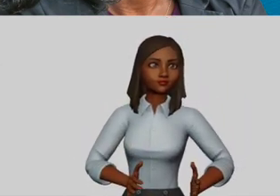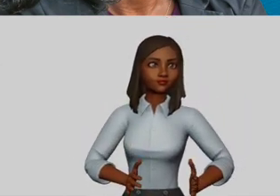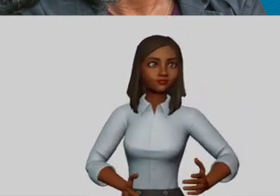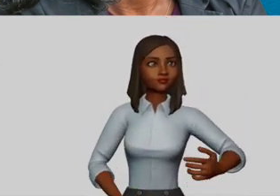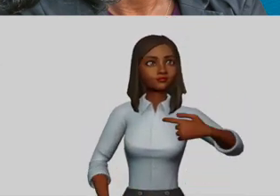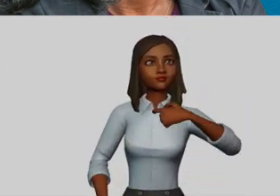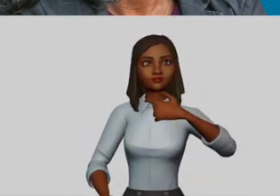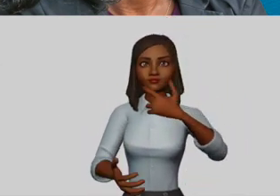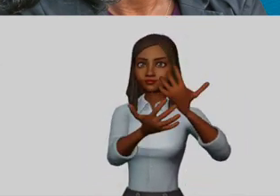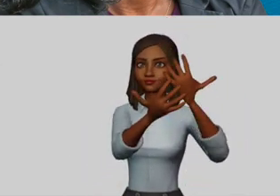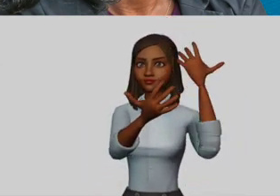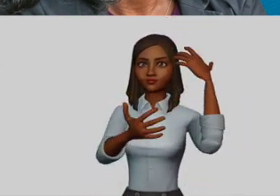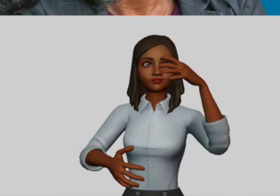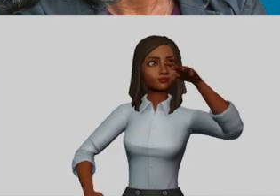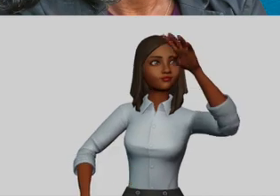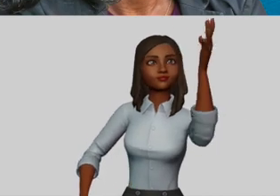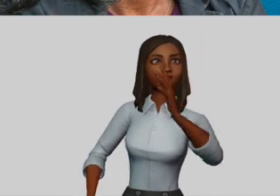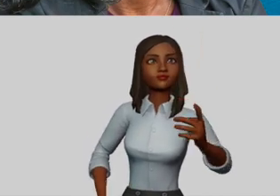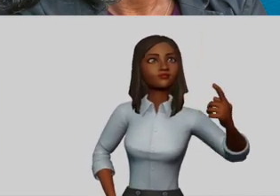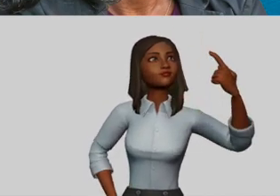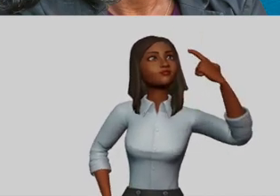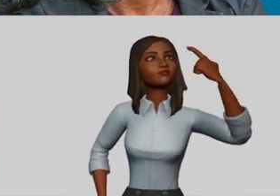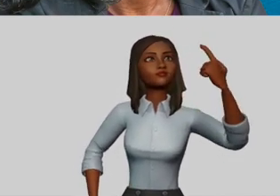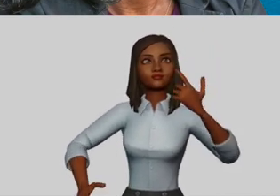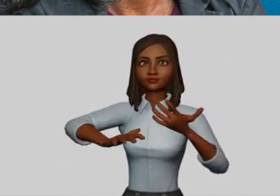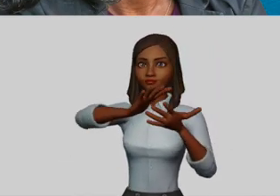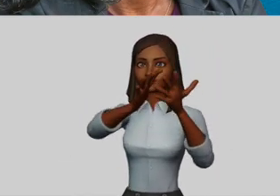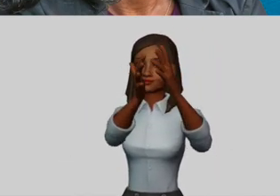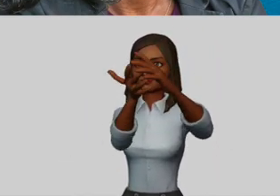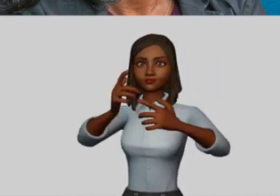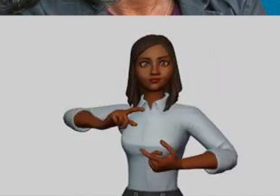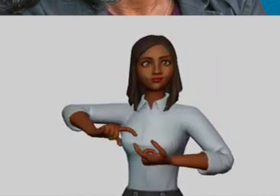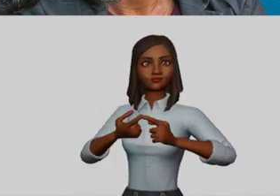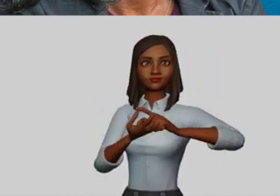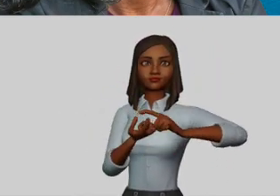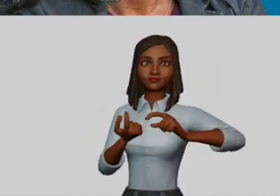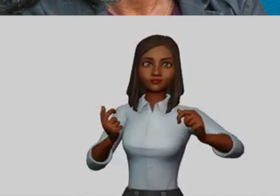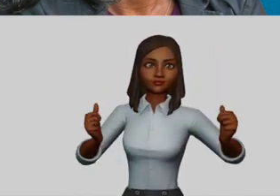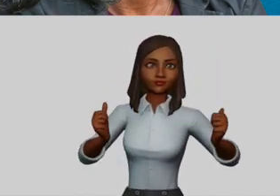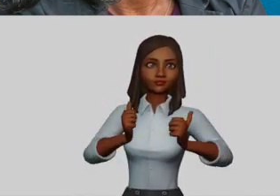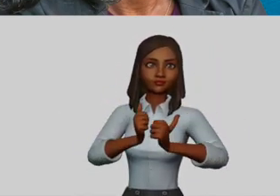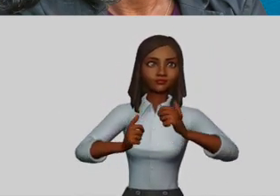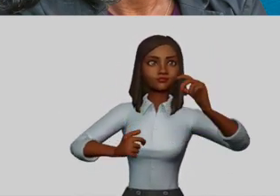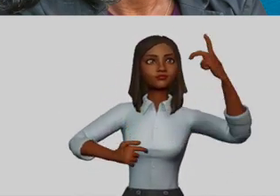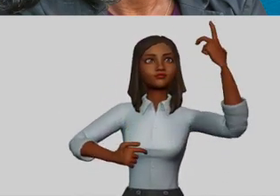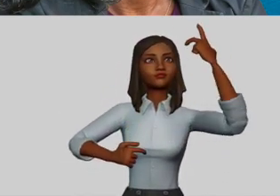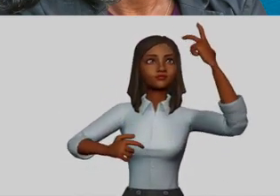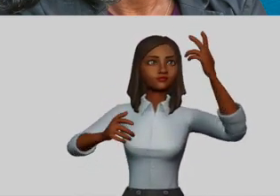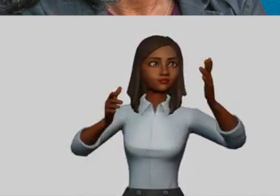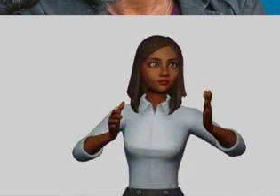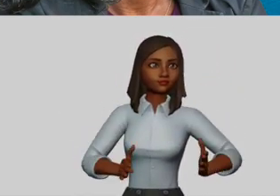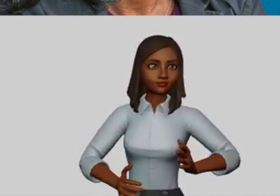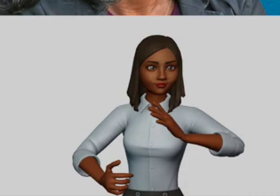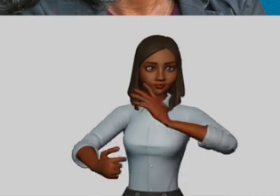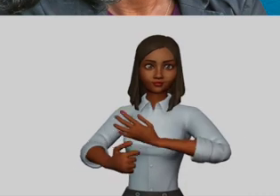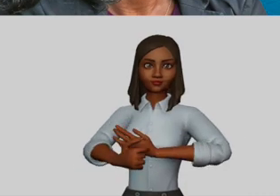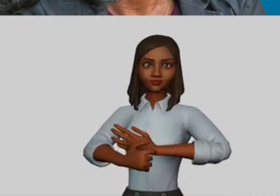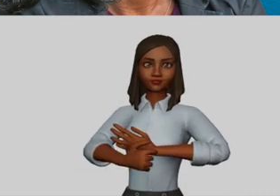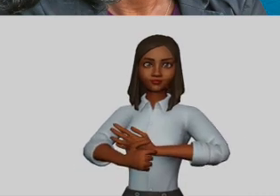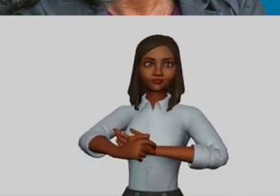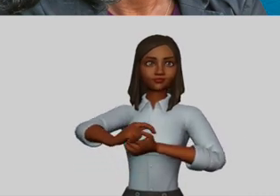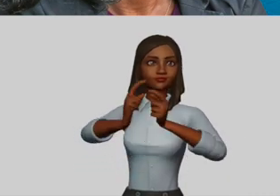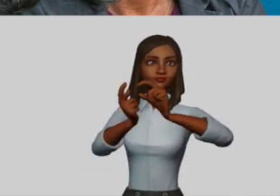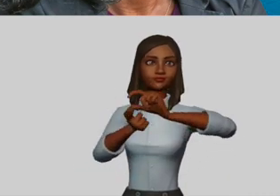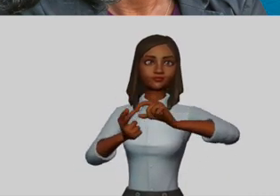pero no veo ese tipo de exposure a la comunidad, a una